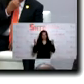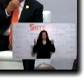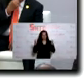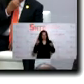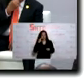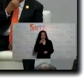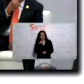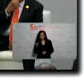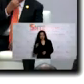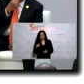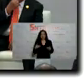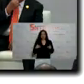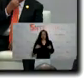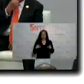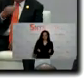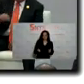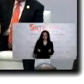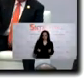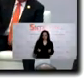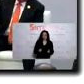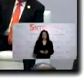hay